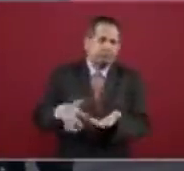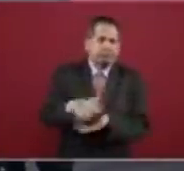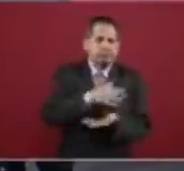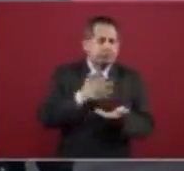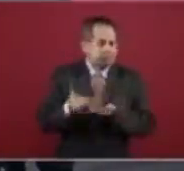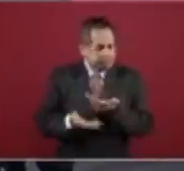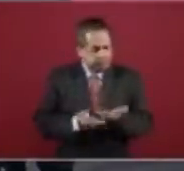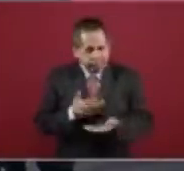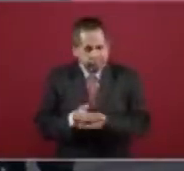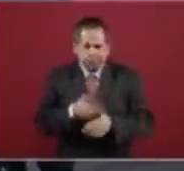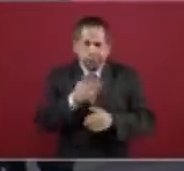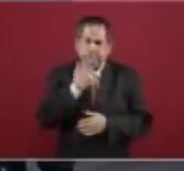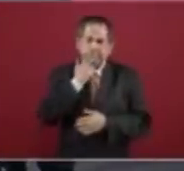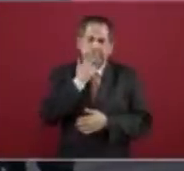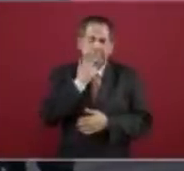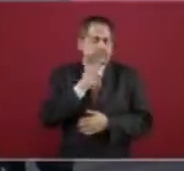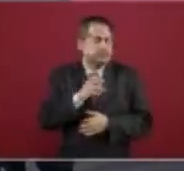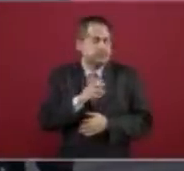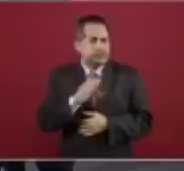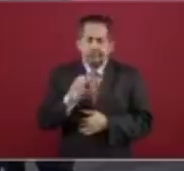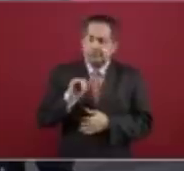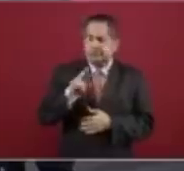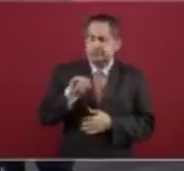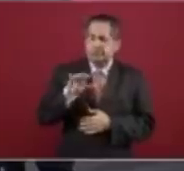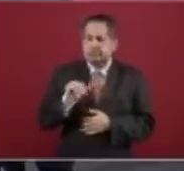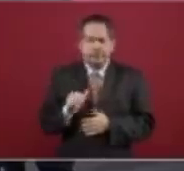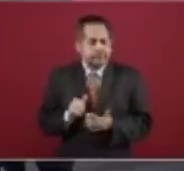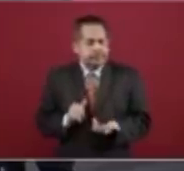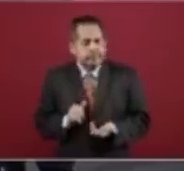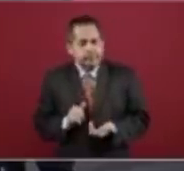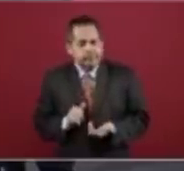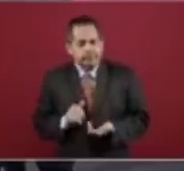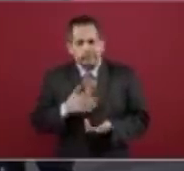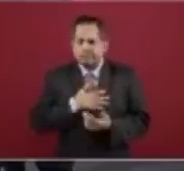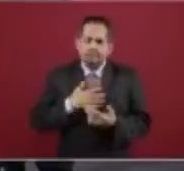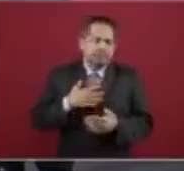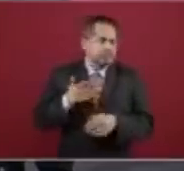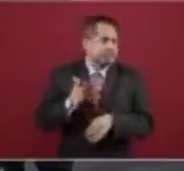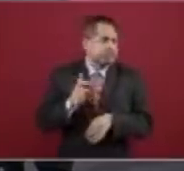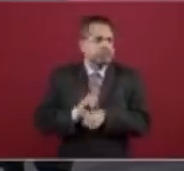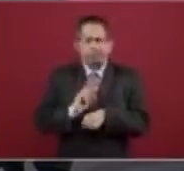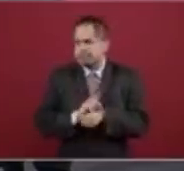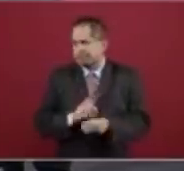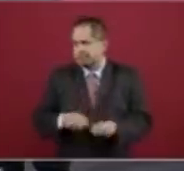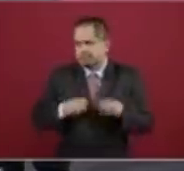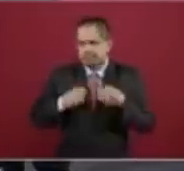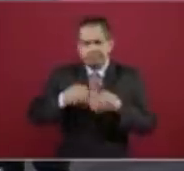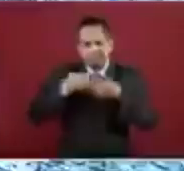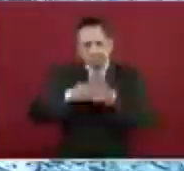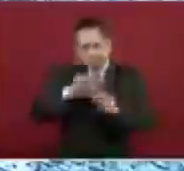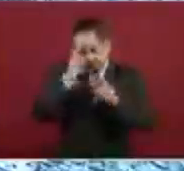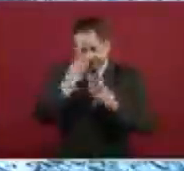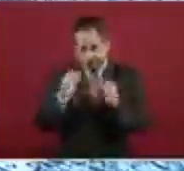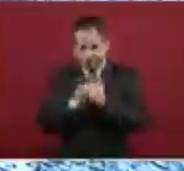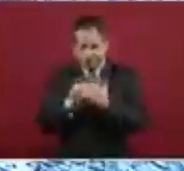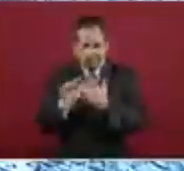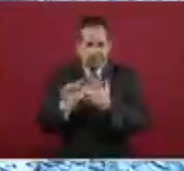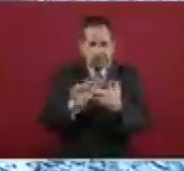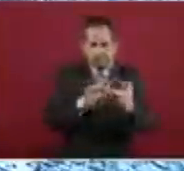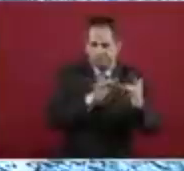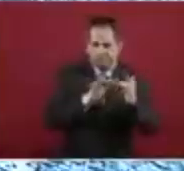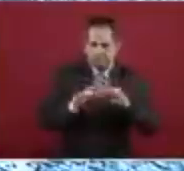vocación cívica en relación a nuestra vida cotidiana y nuestra comunicación y